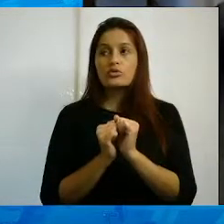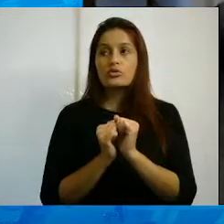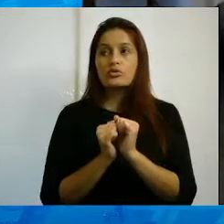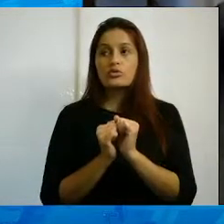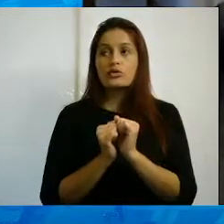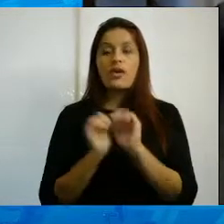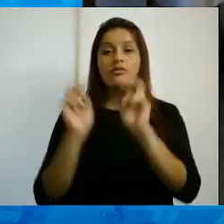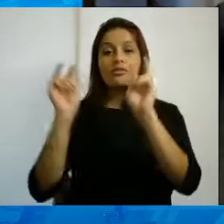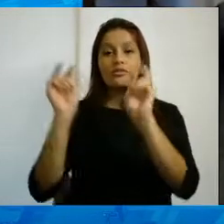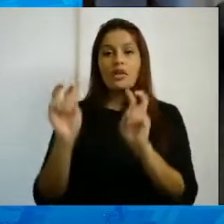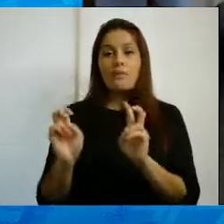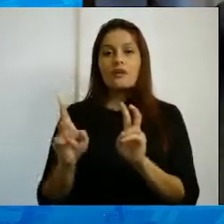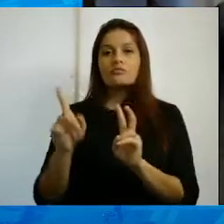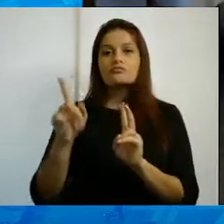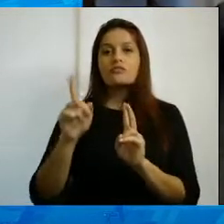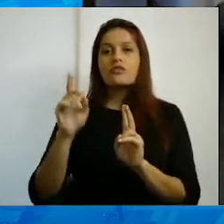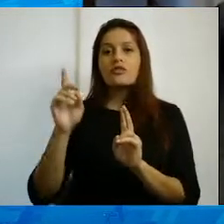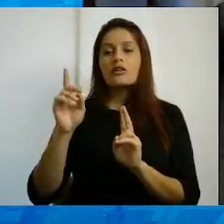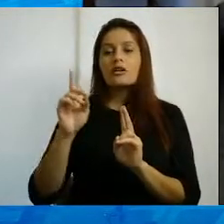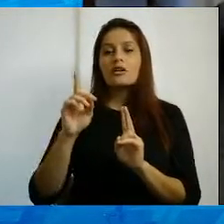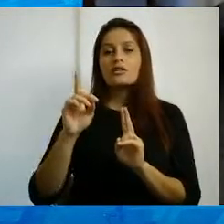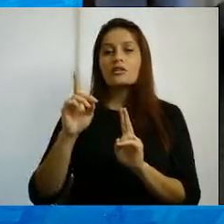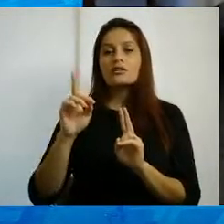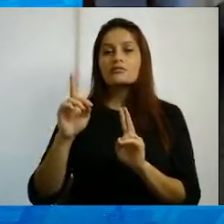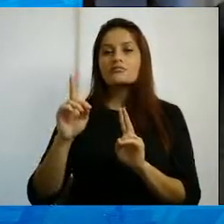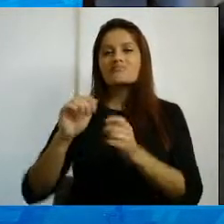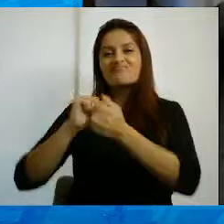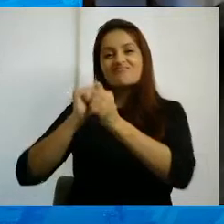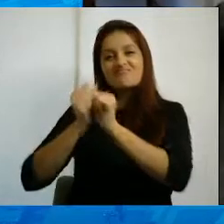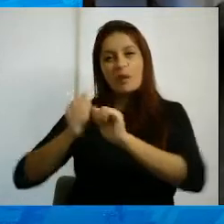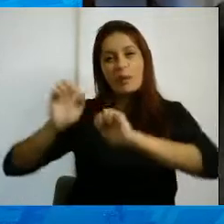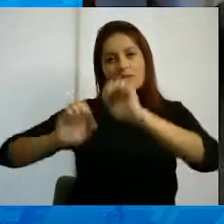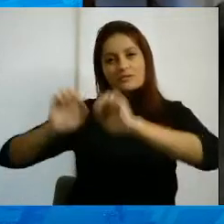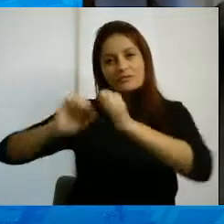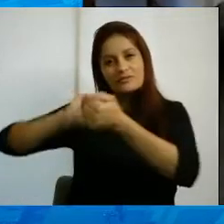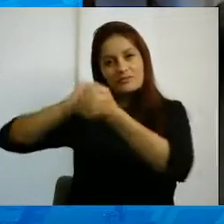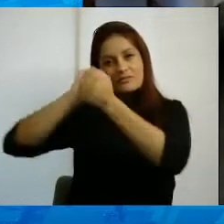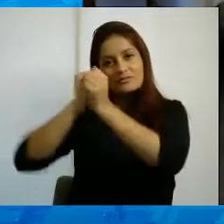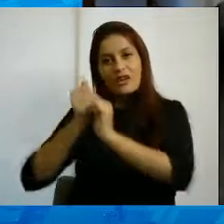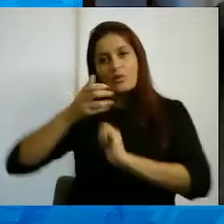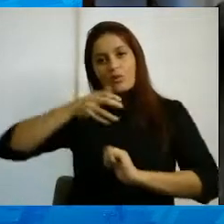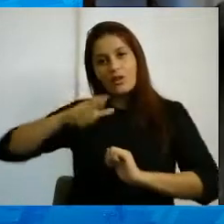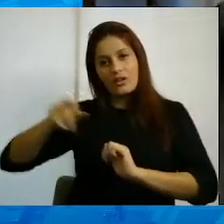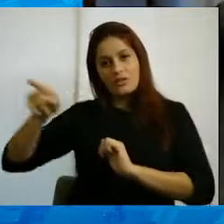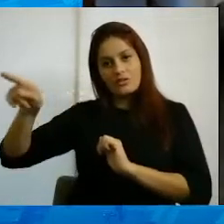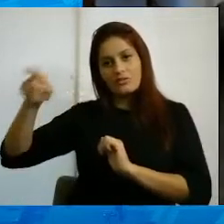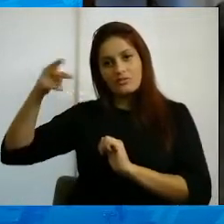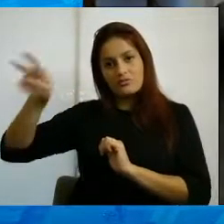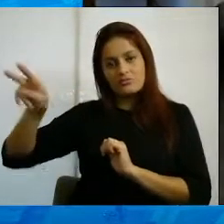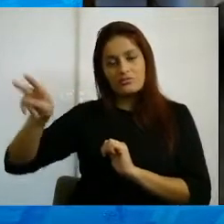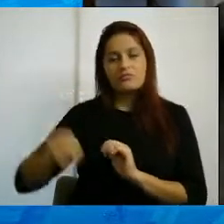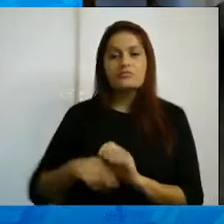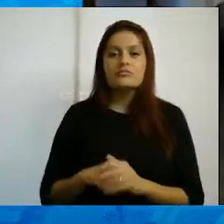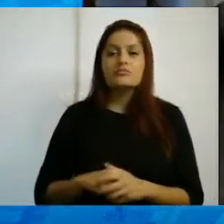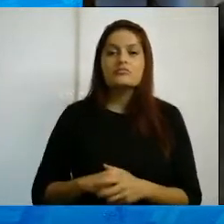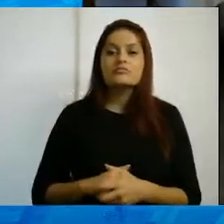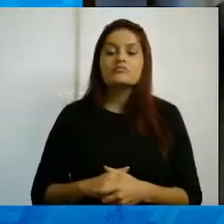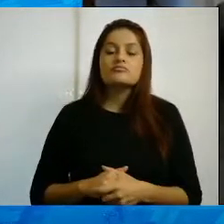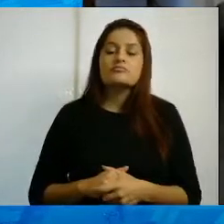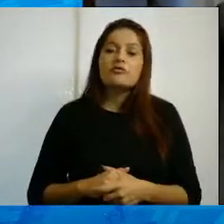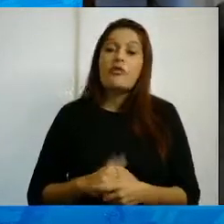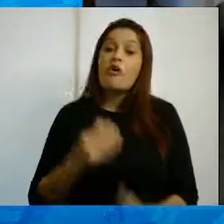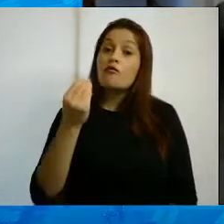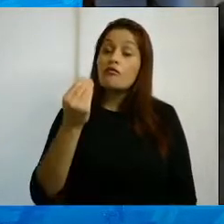las temáticas a tratar con ellos respecto de la planta de tratamiento. Creo que es una muy